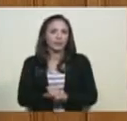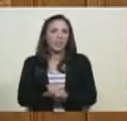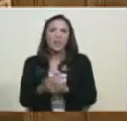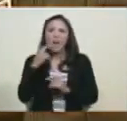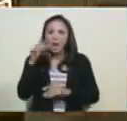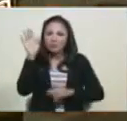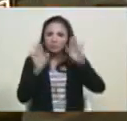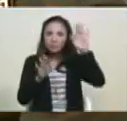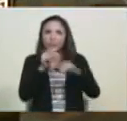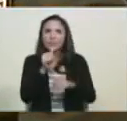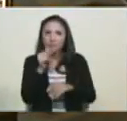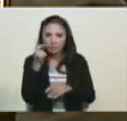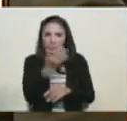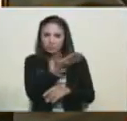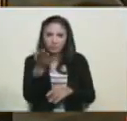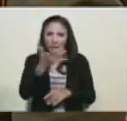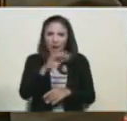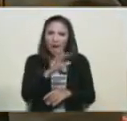¿Quién de ustedes tiene Facebook?